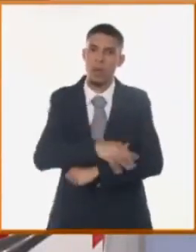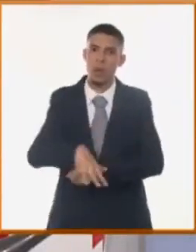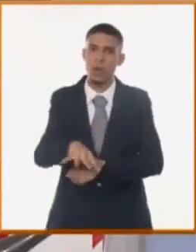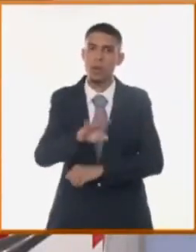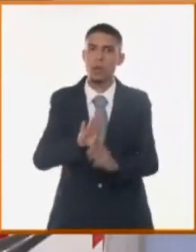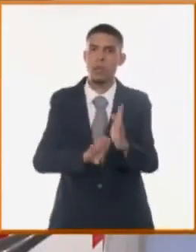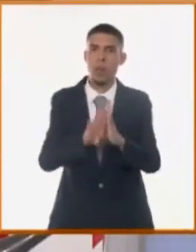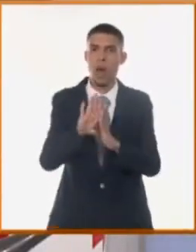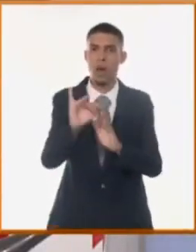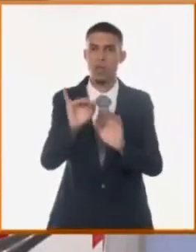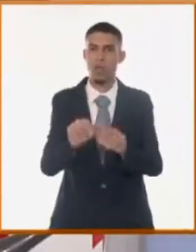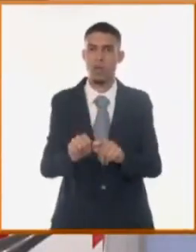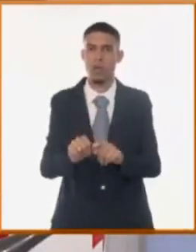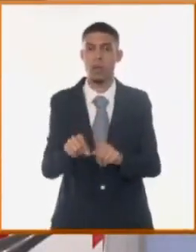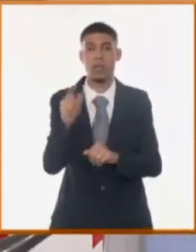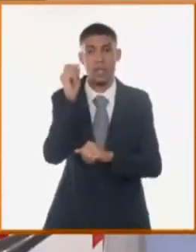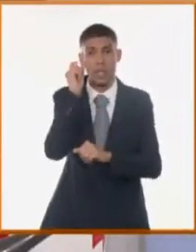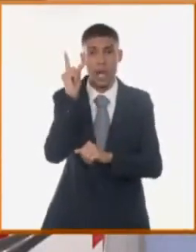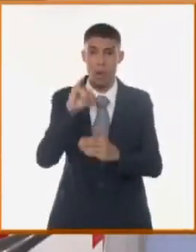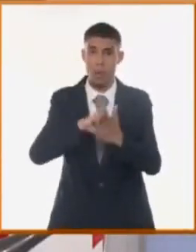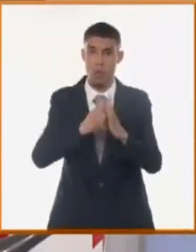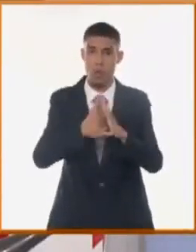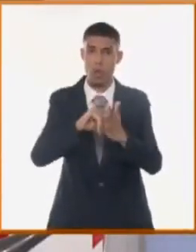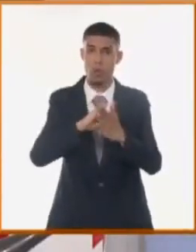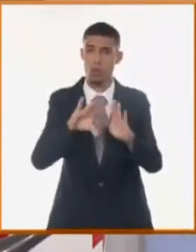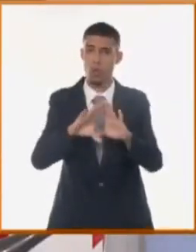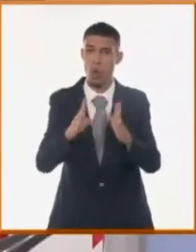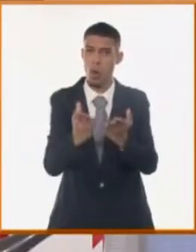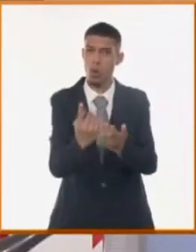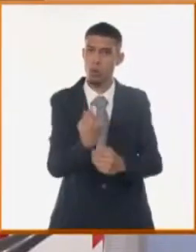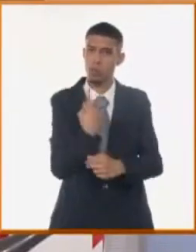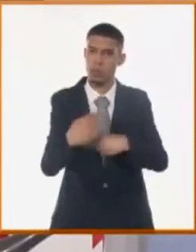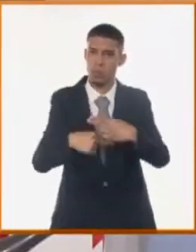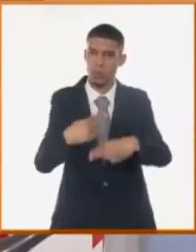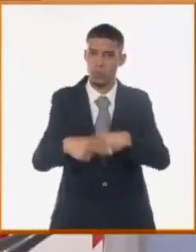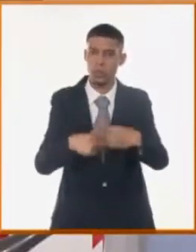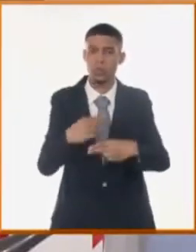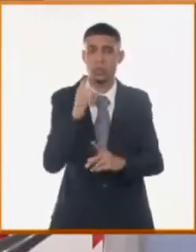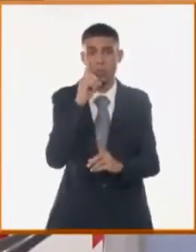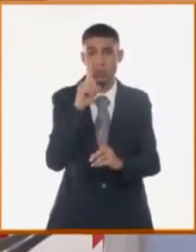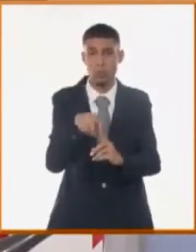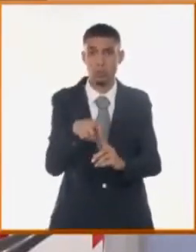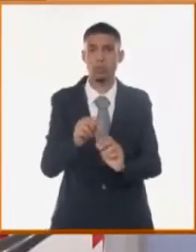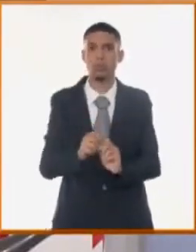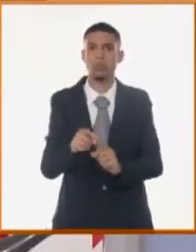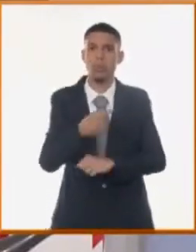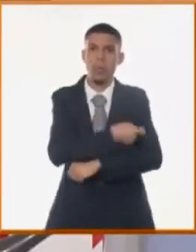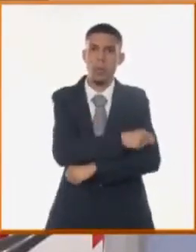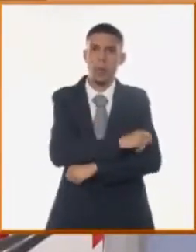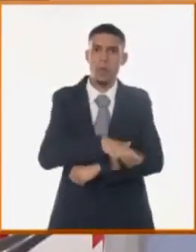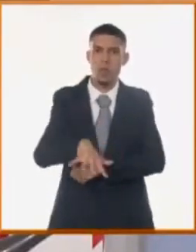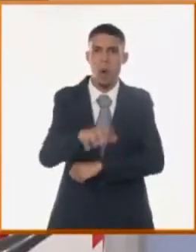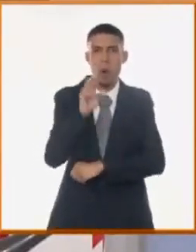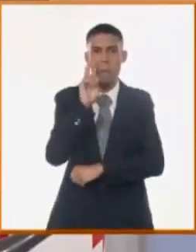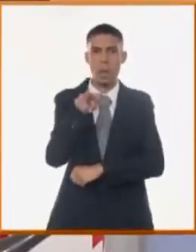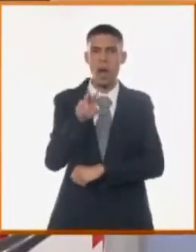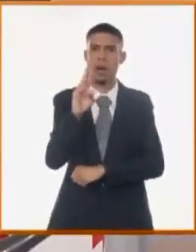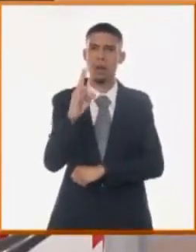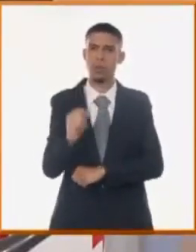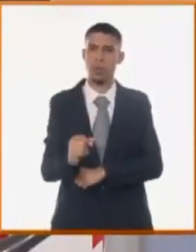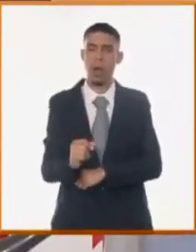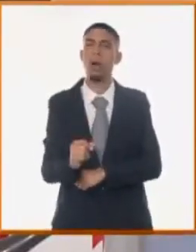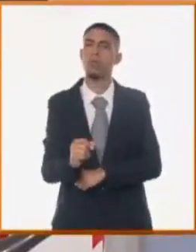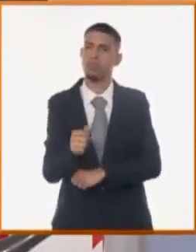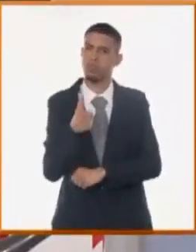incubadoras de ideas o de proyectos y yo creo que todo lo que podamos hacer para que alguien vea el resultado de su gestión del